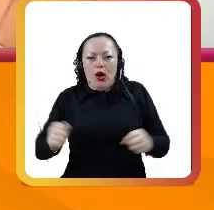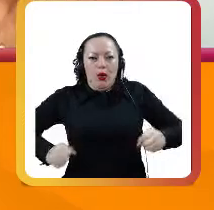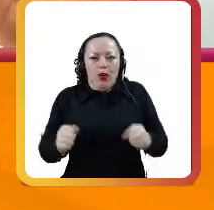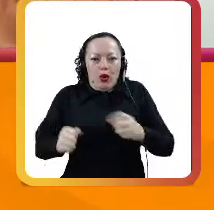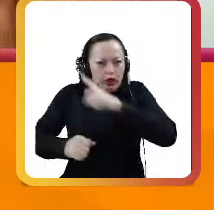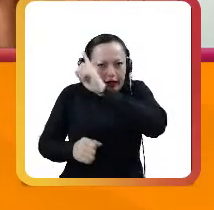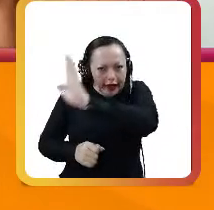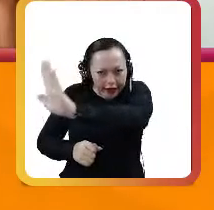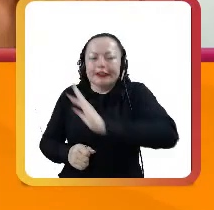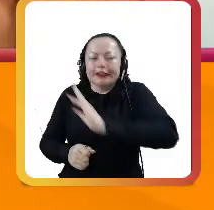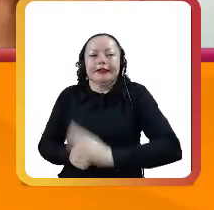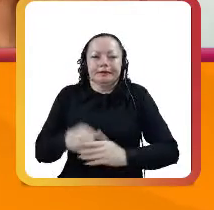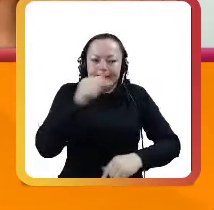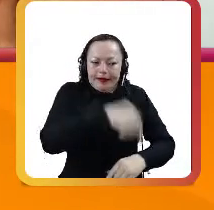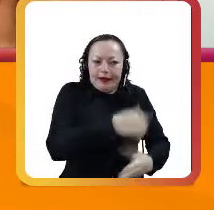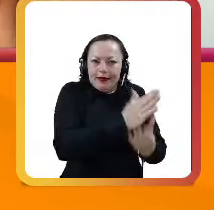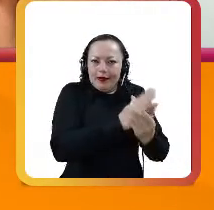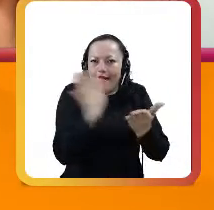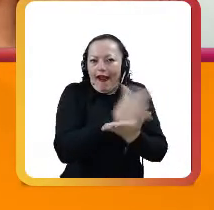tenerlo en cuenta,